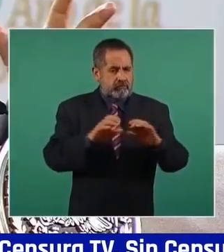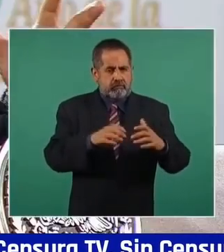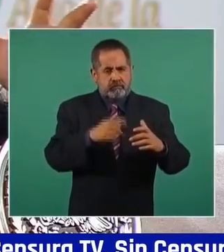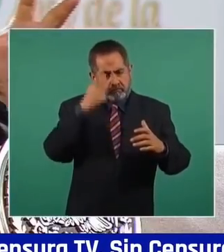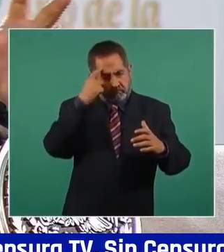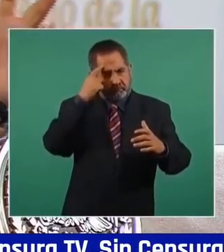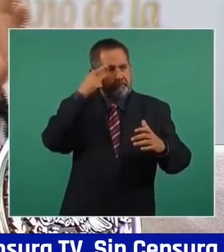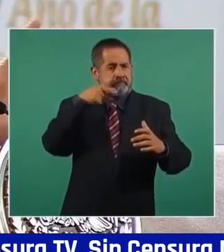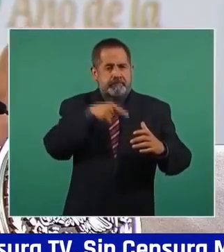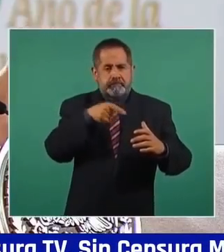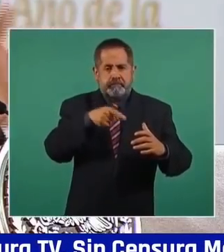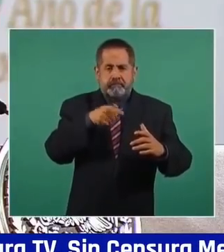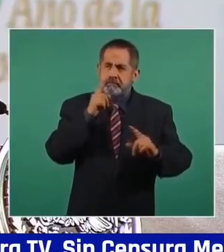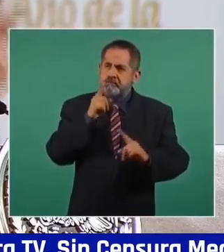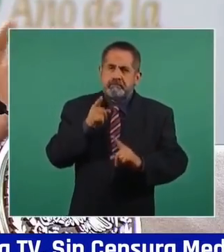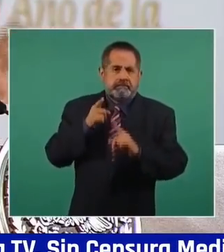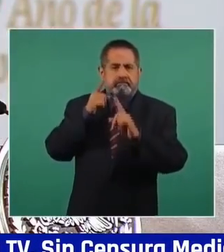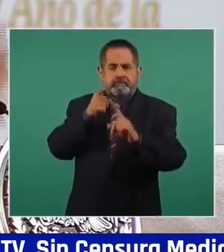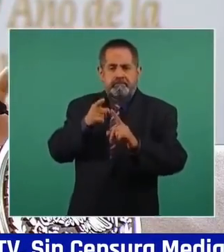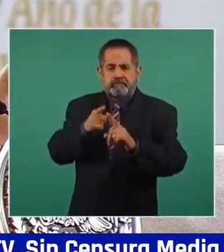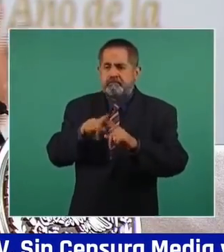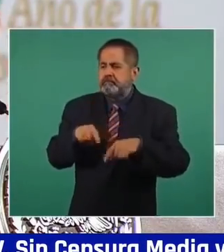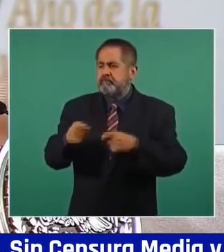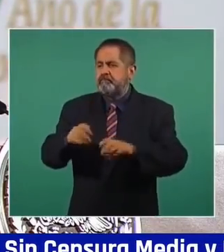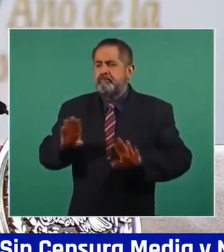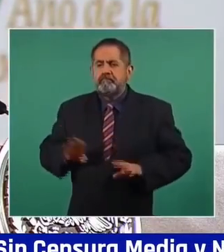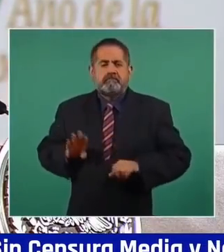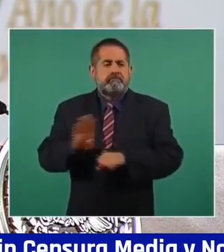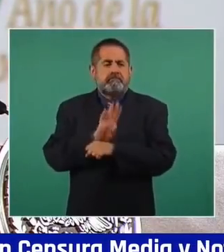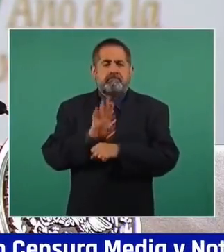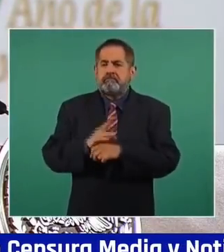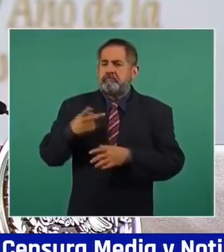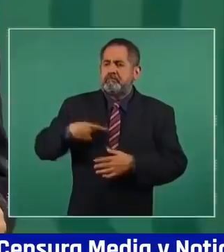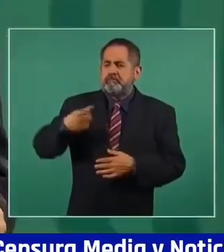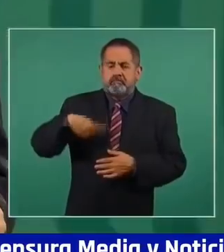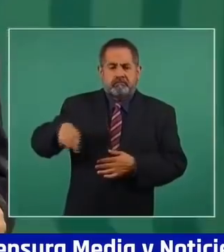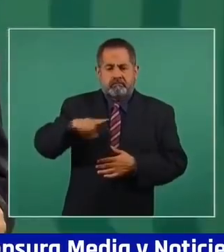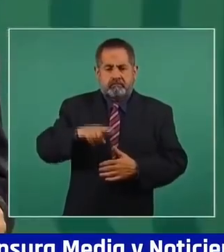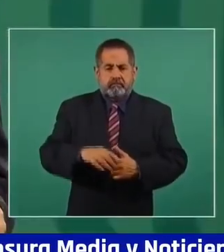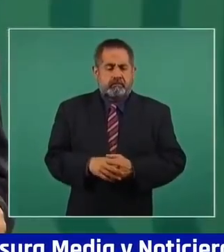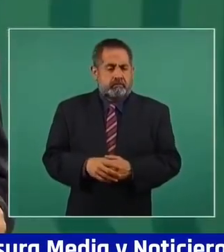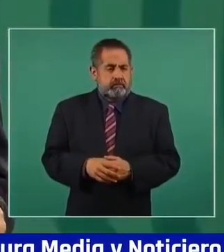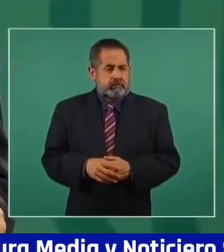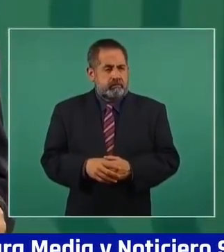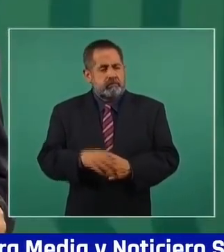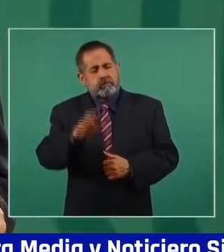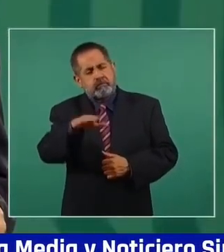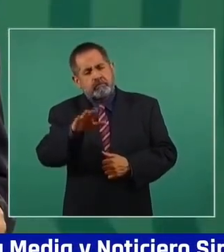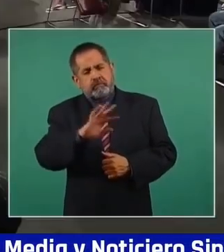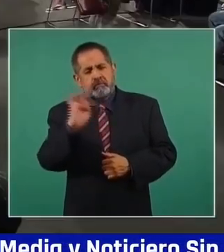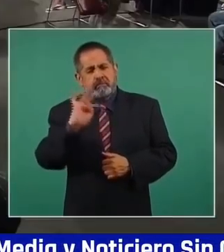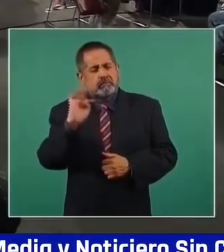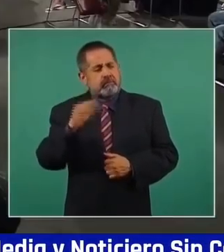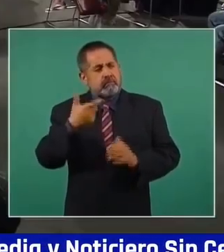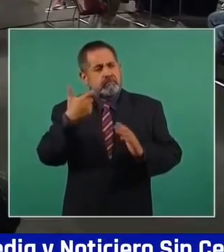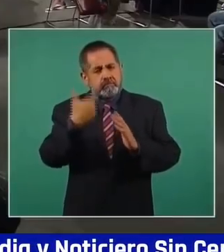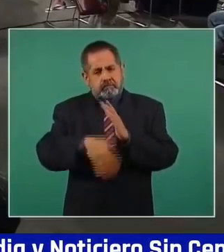el propósito de beneficiar a los consumidores. ¿Esto podría abaratar estos grandes